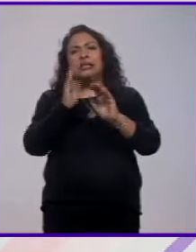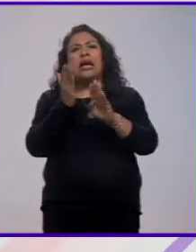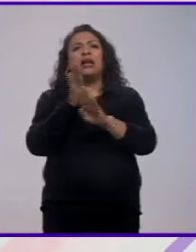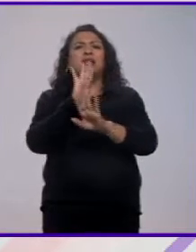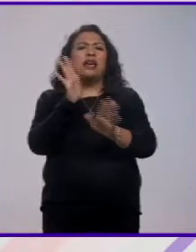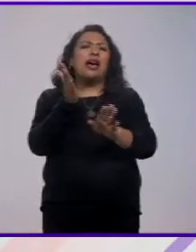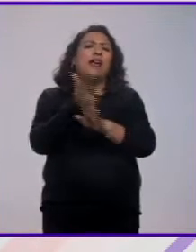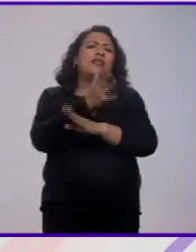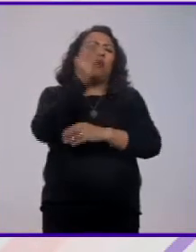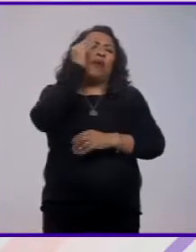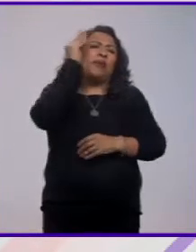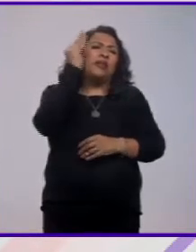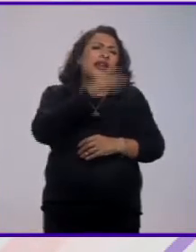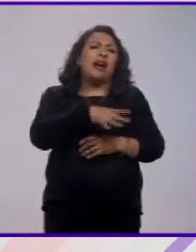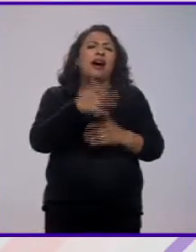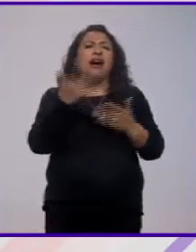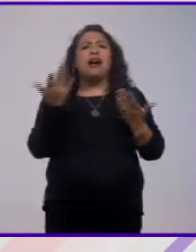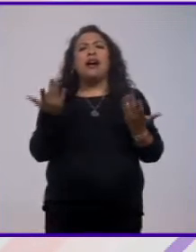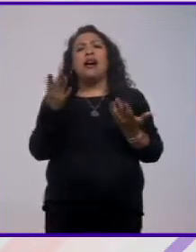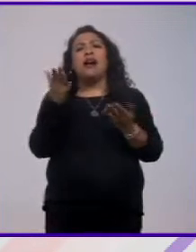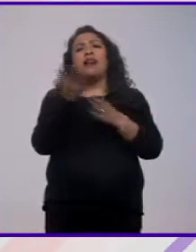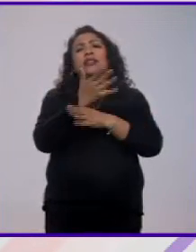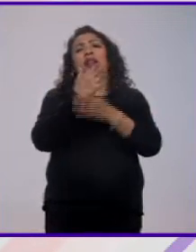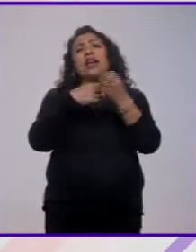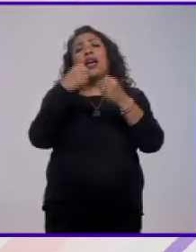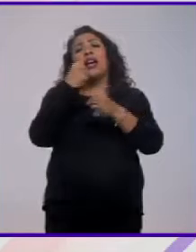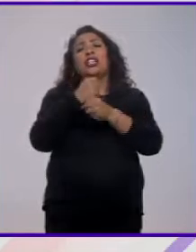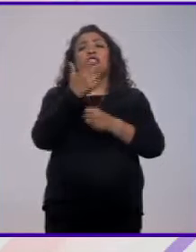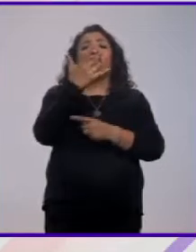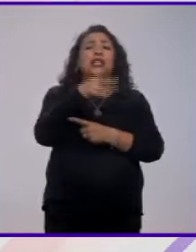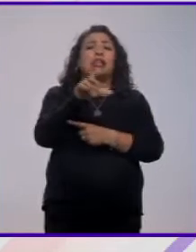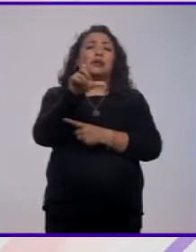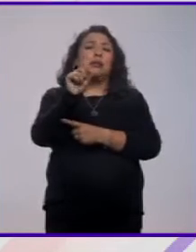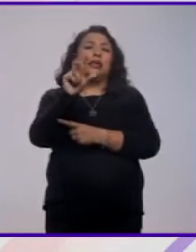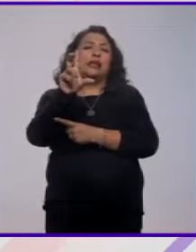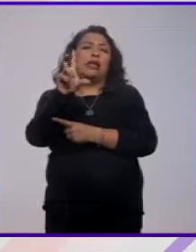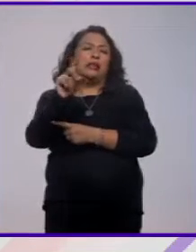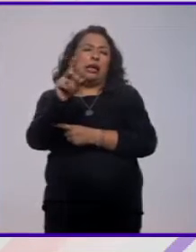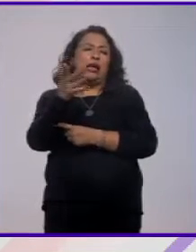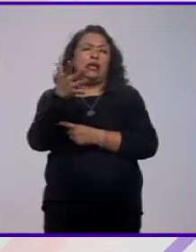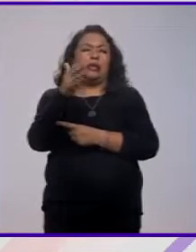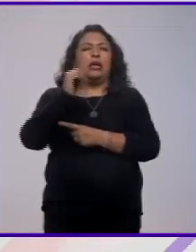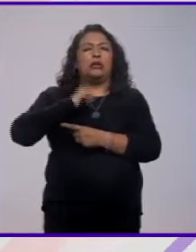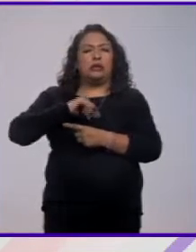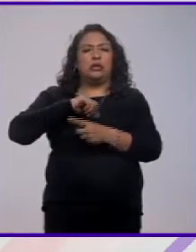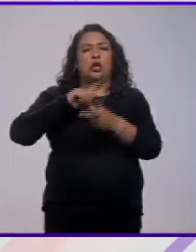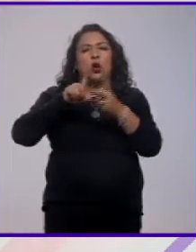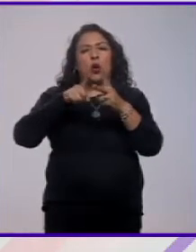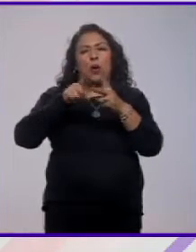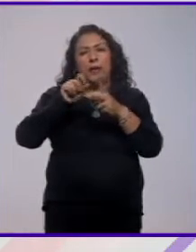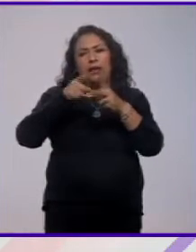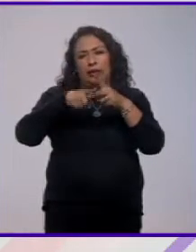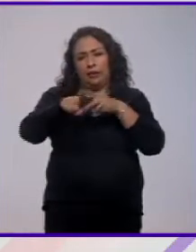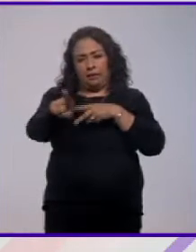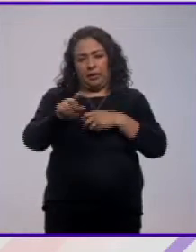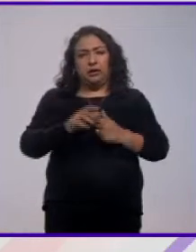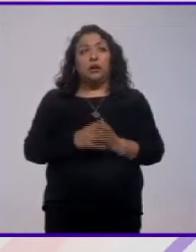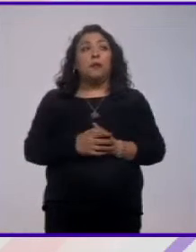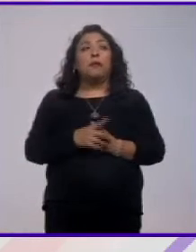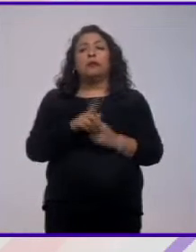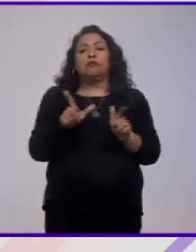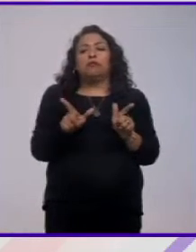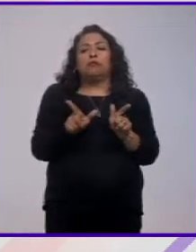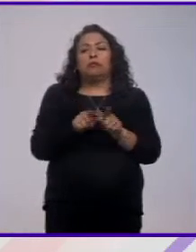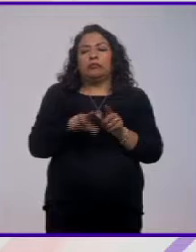bastante olvidado, compuesto en las décadas del 10, del 20, del 30, del principio del siglo XX. Y bueno,